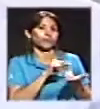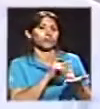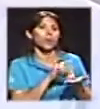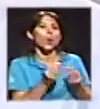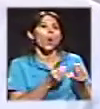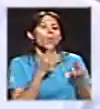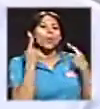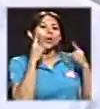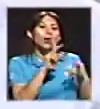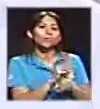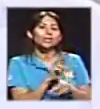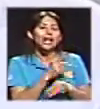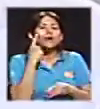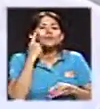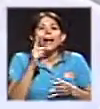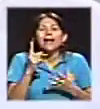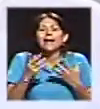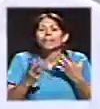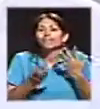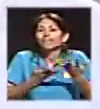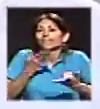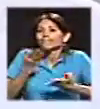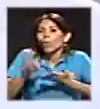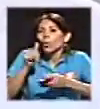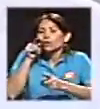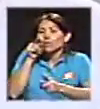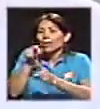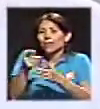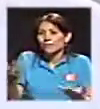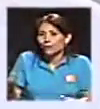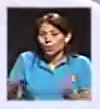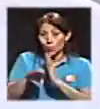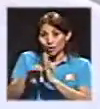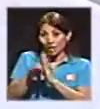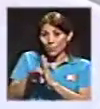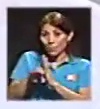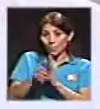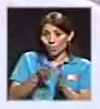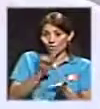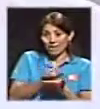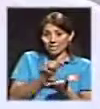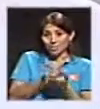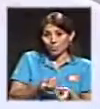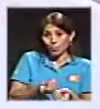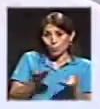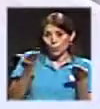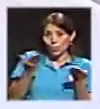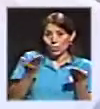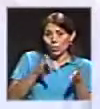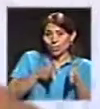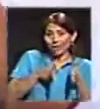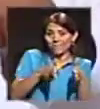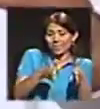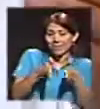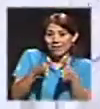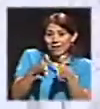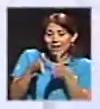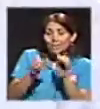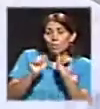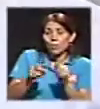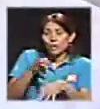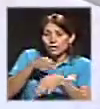encontrar otros objetivos como, por ejemplo, sustituir el financiamiento público de carreteras o